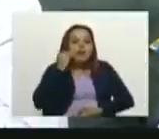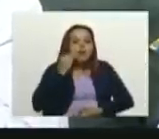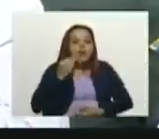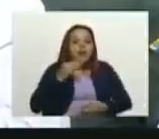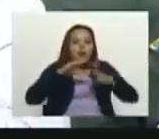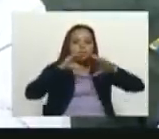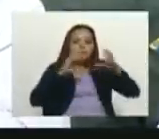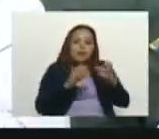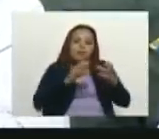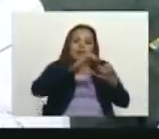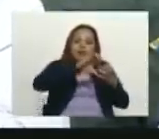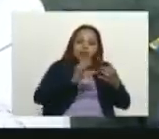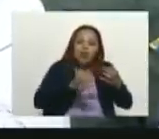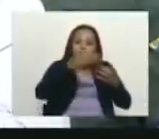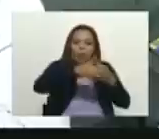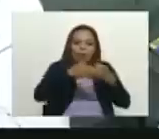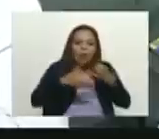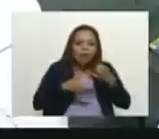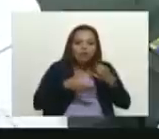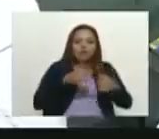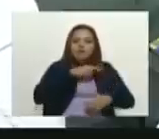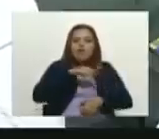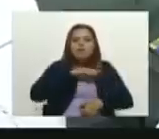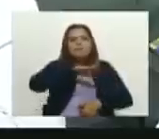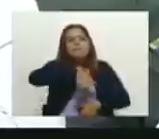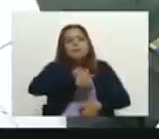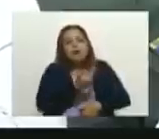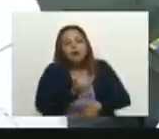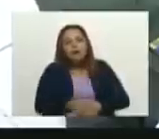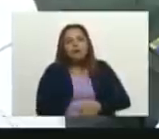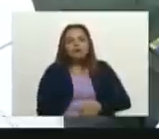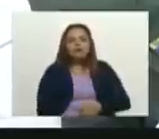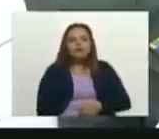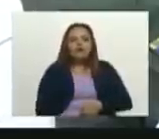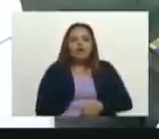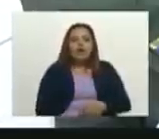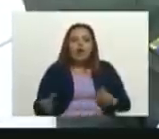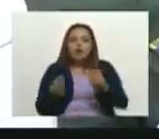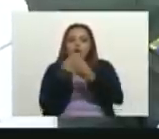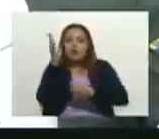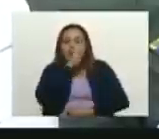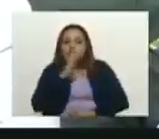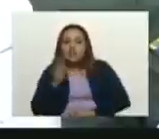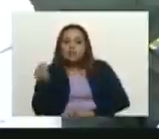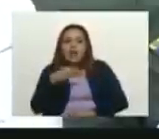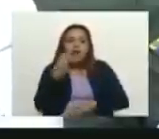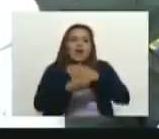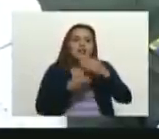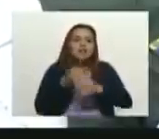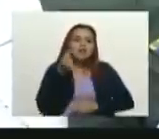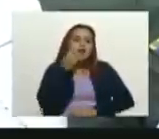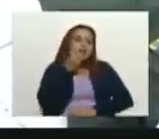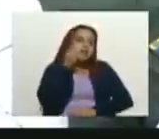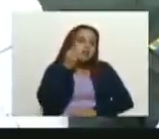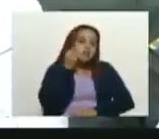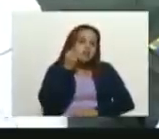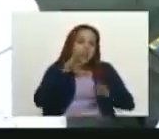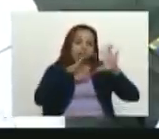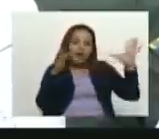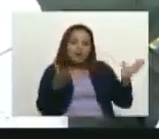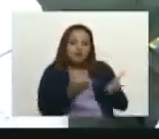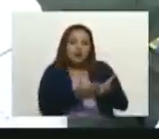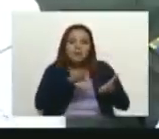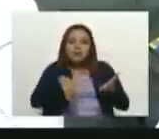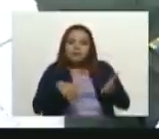pimentón. Nosotros podemos estar junto a Brasil, que es el mayor productor de parchita por hectárea del mundo, pudiéramos